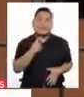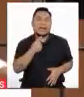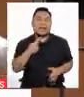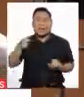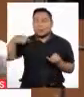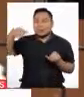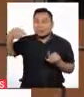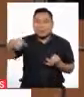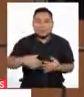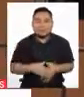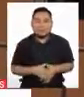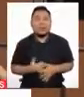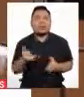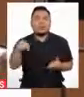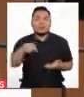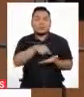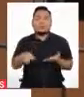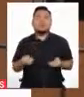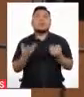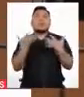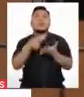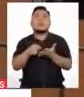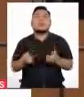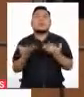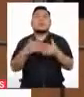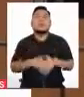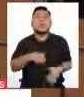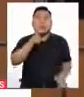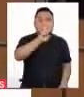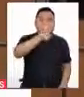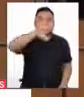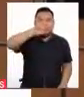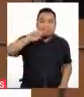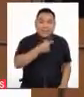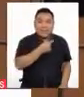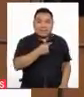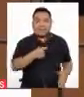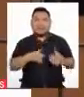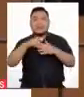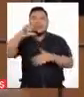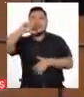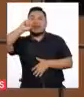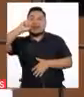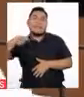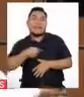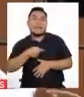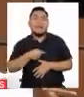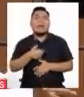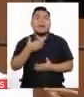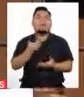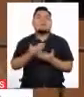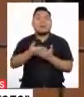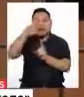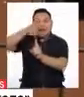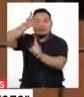¿Cuánto hemos estado haciendo en promedio esta semana? Esta semana, entre 25 mil y 30 mil pruebas. El día